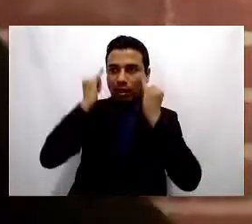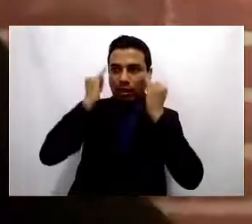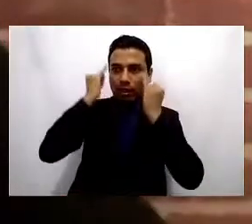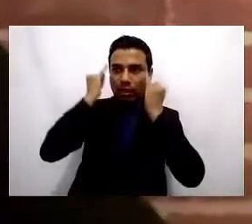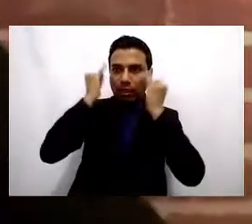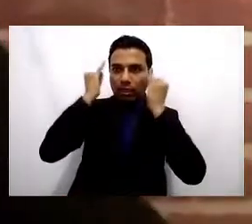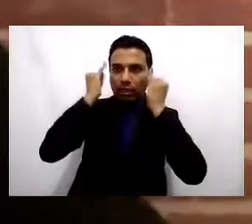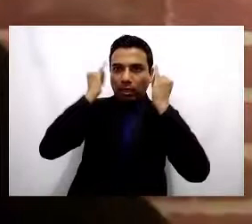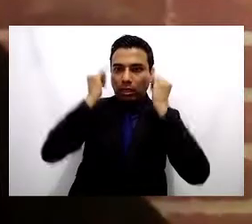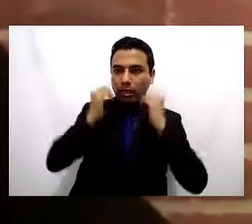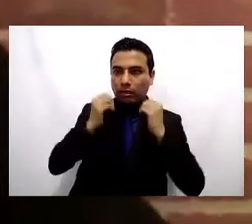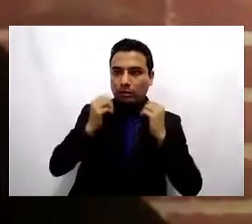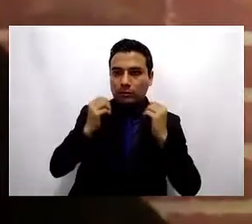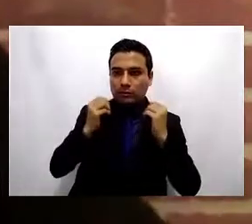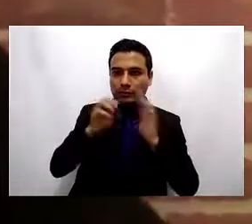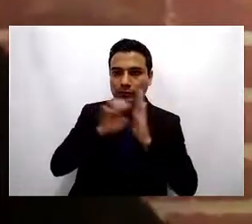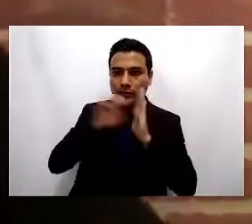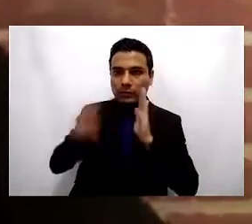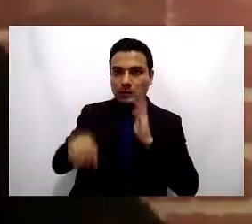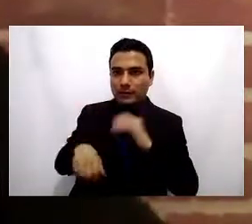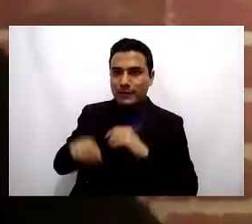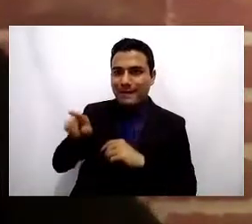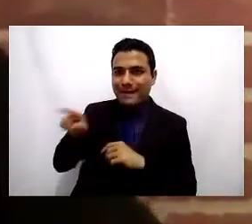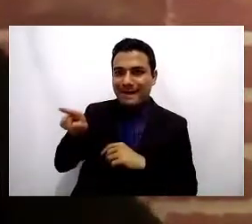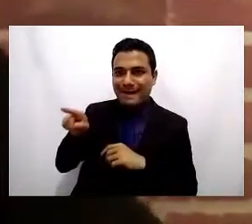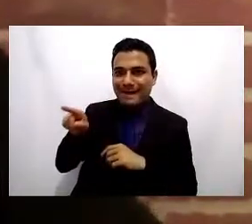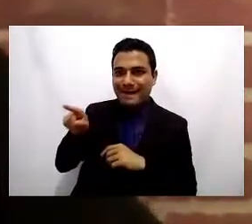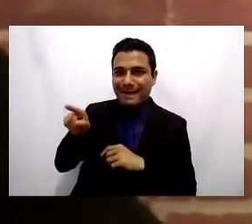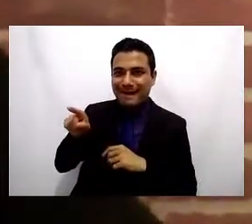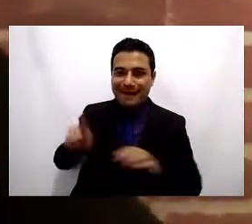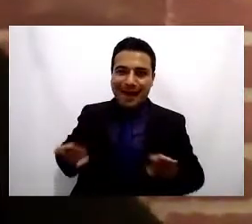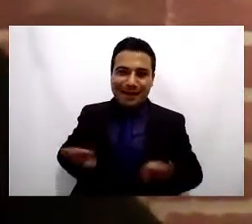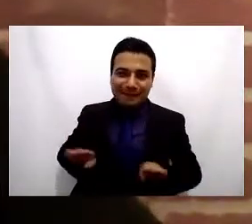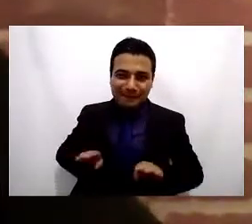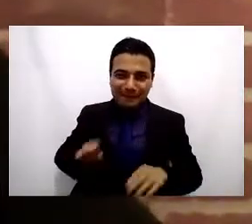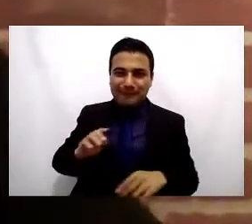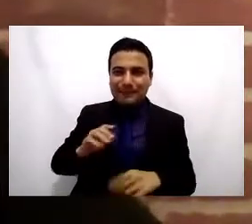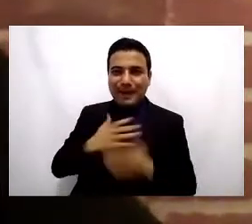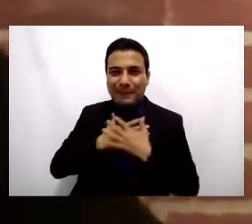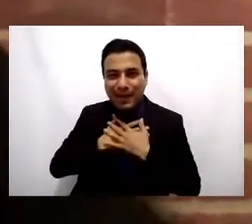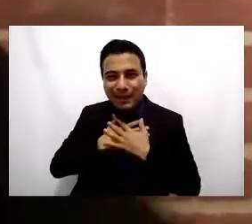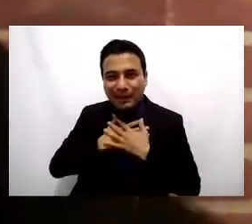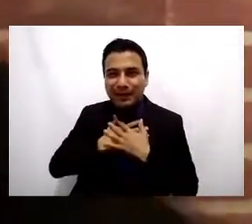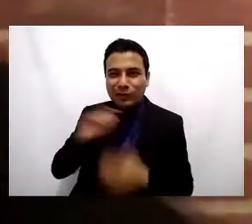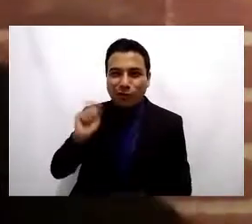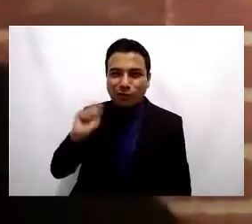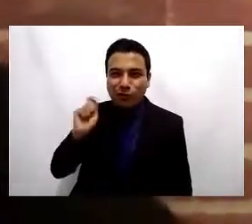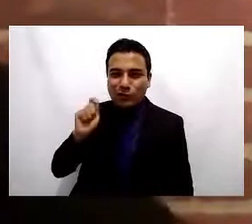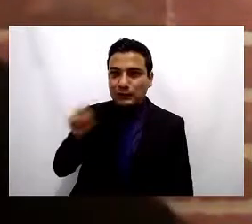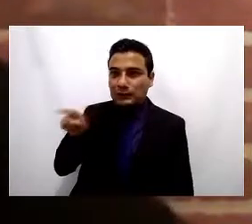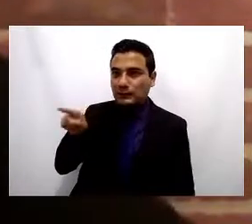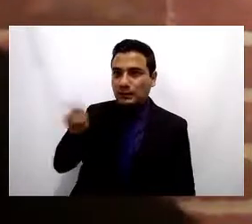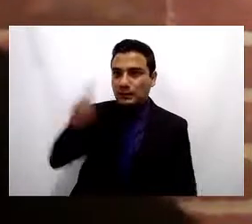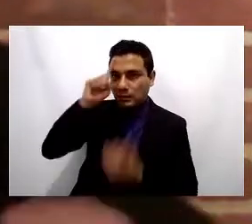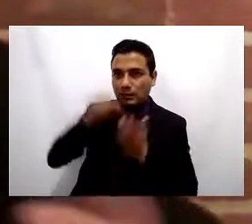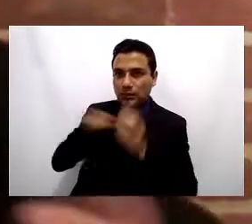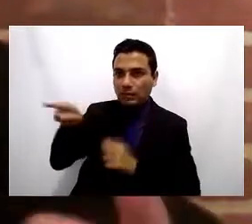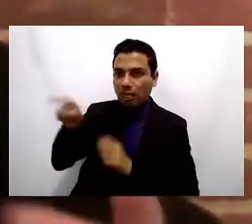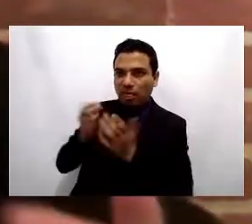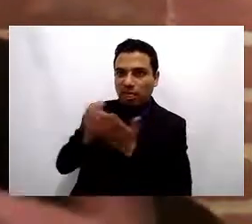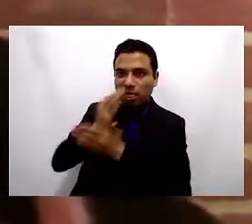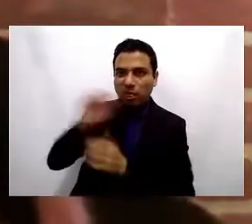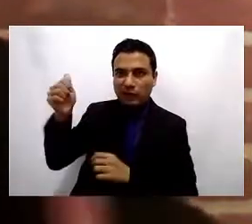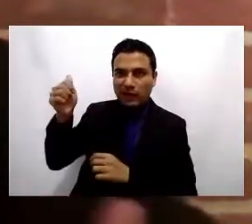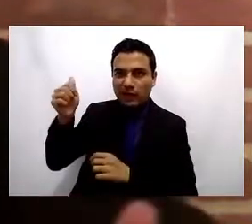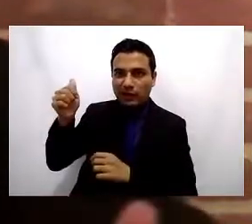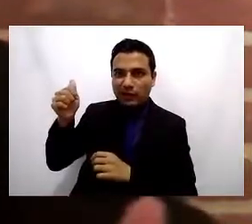idea de que su amada o amado le resulte infiel. ¿Cómo trabajan